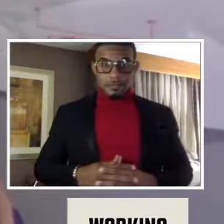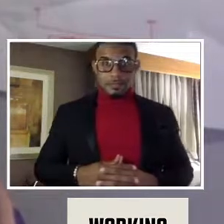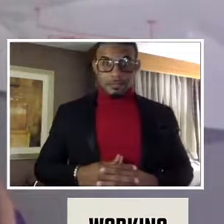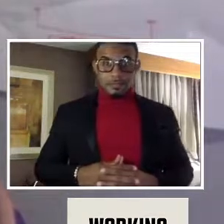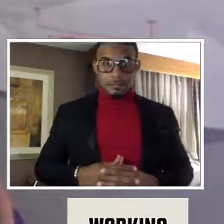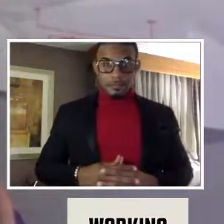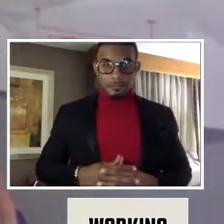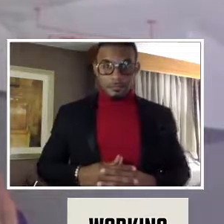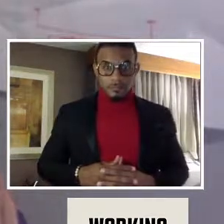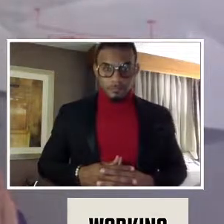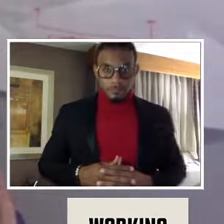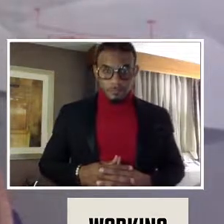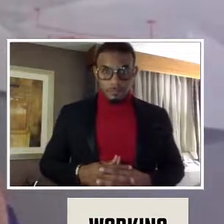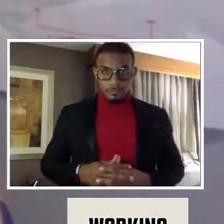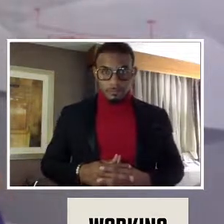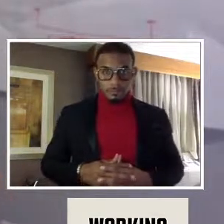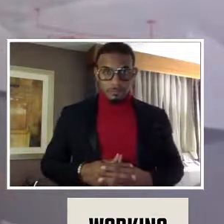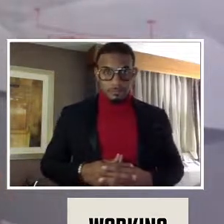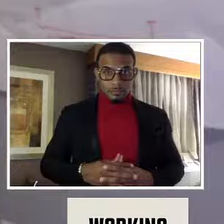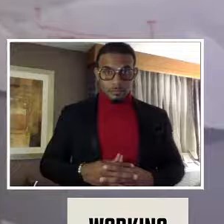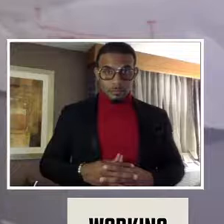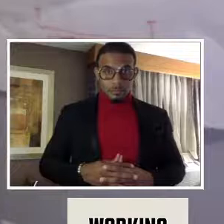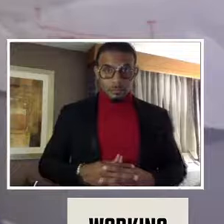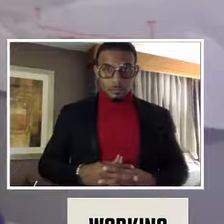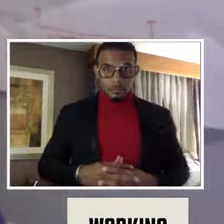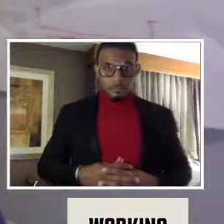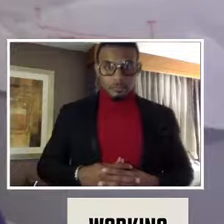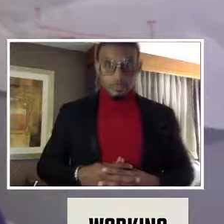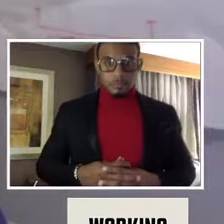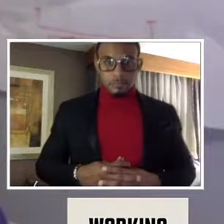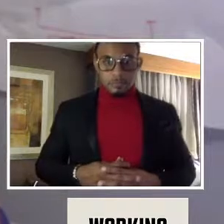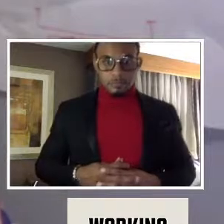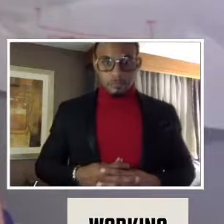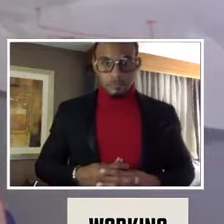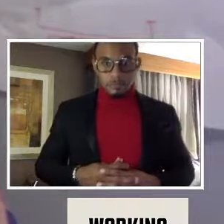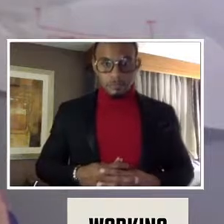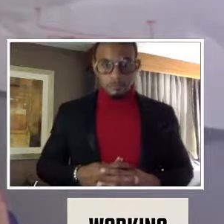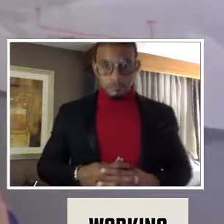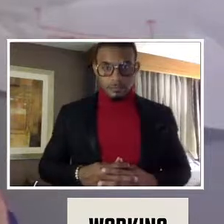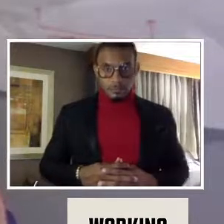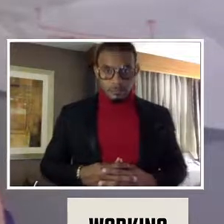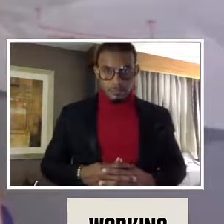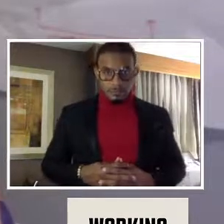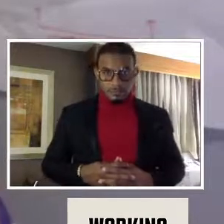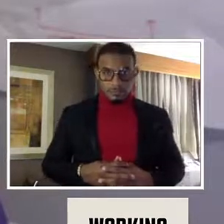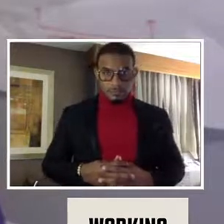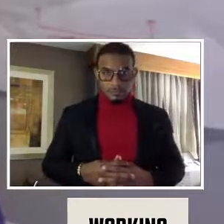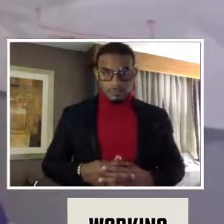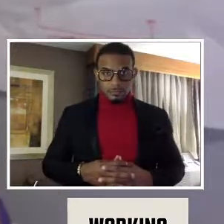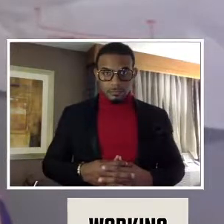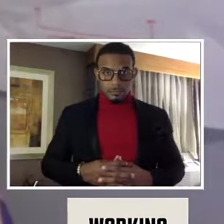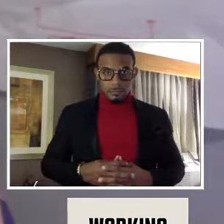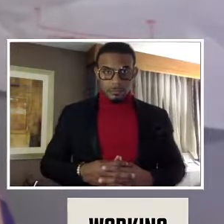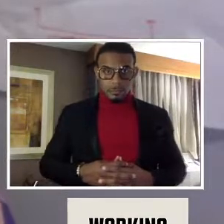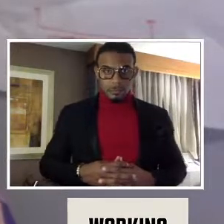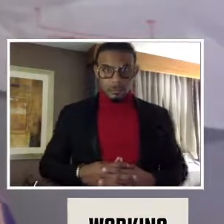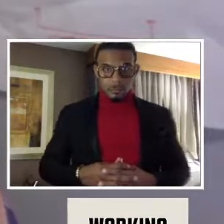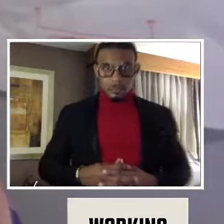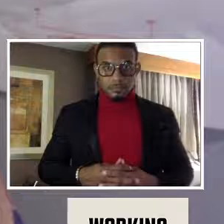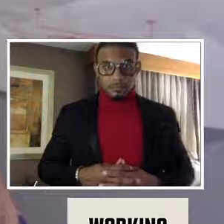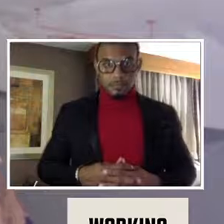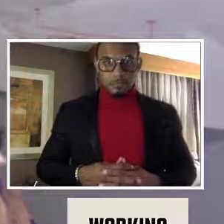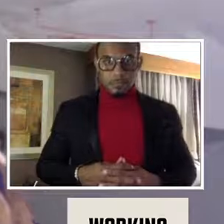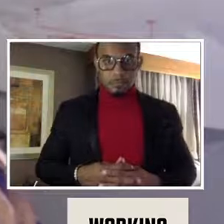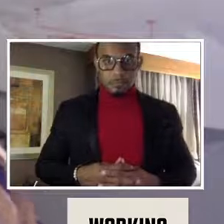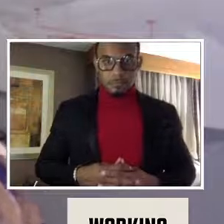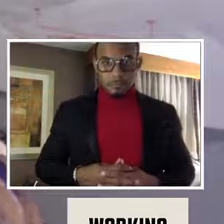un pulgar al aire para indicar que oye a la intérprete. La interpretación en